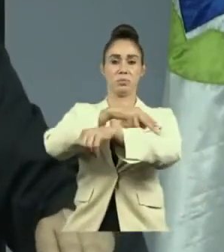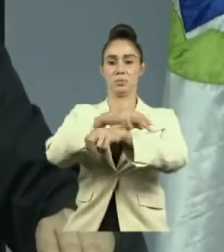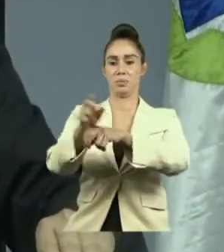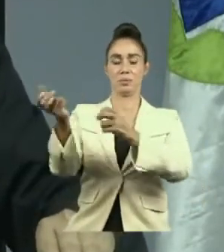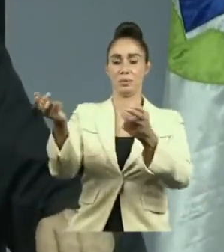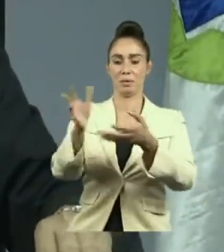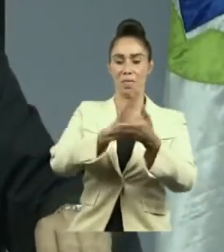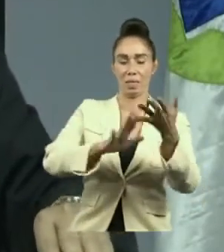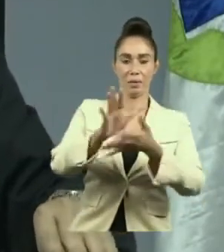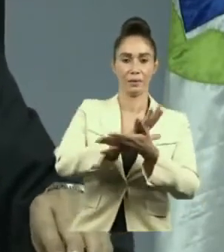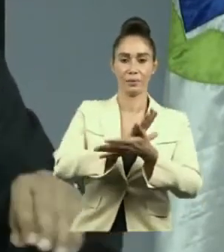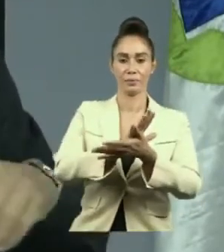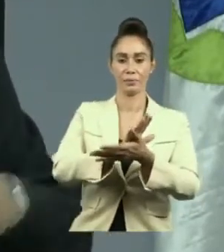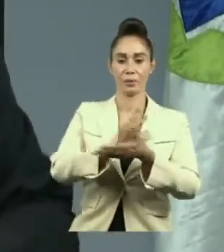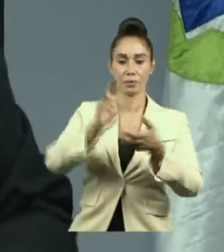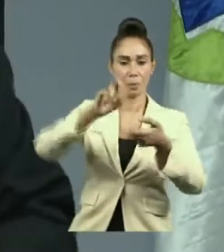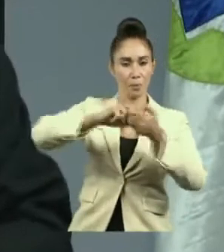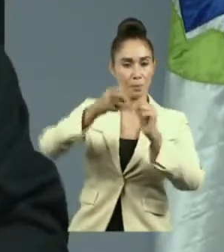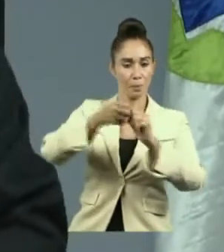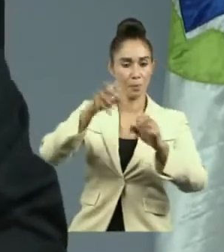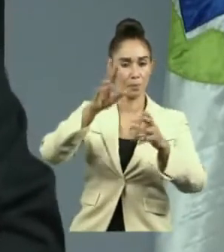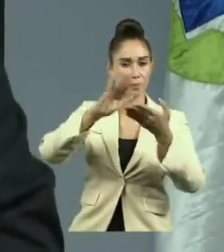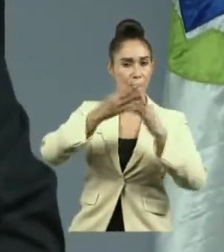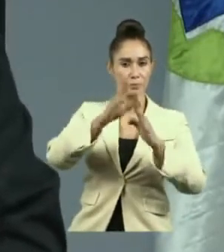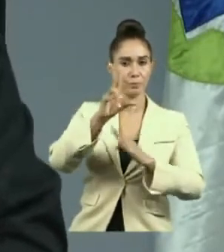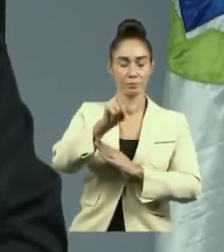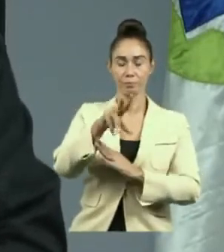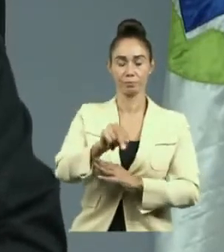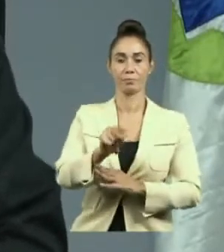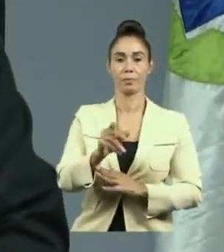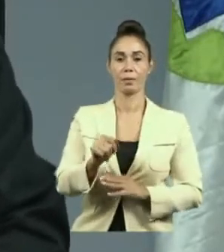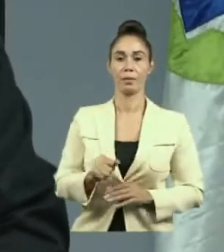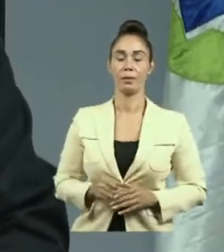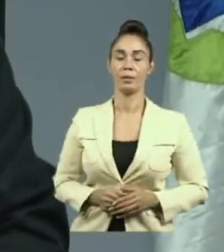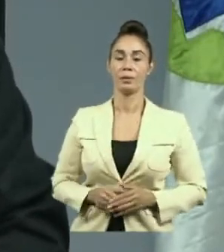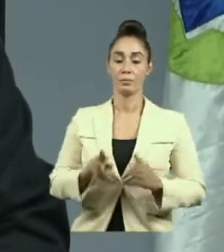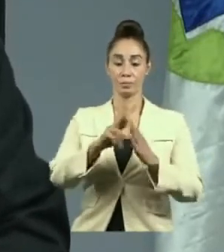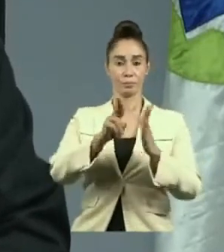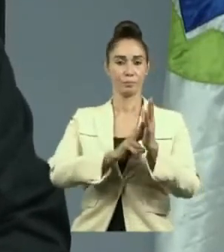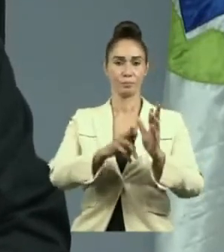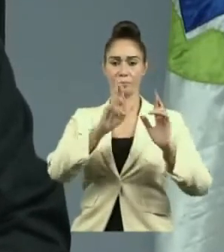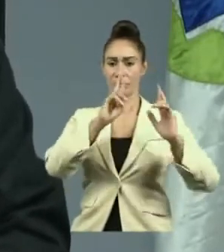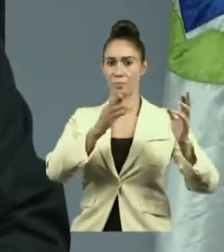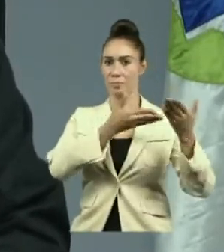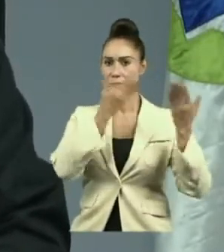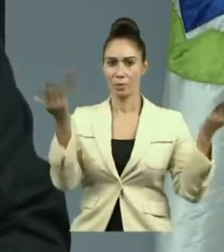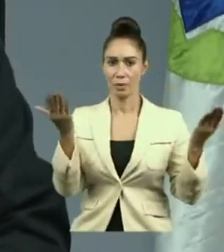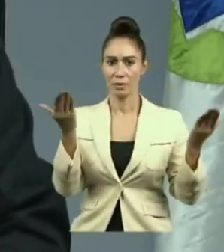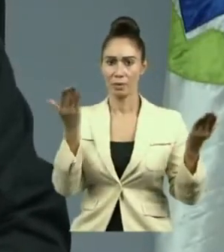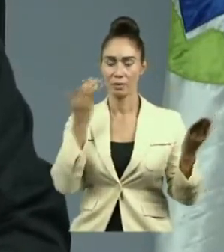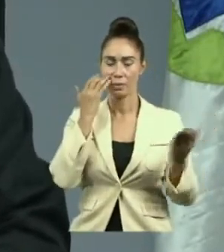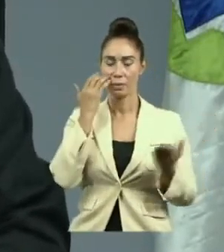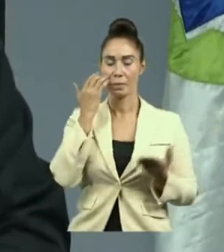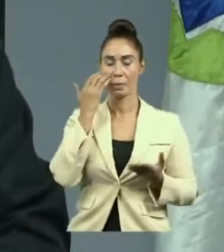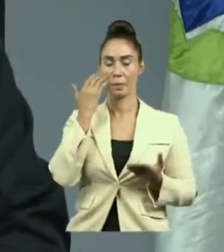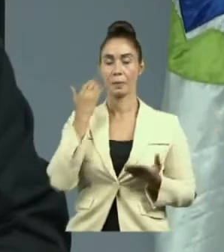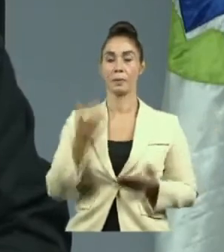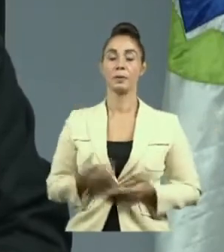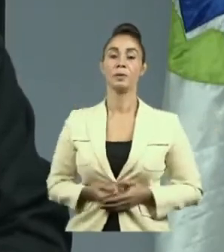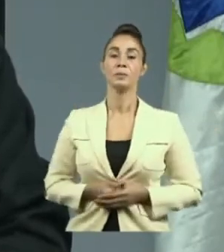a su propia comunidad mediante la violación de las indicaciones que estamos